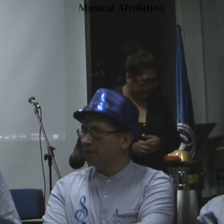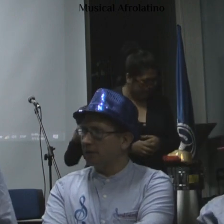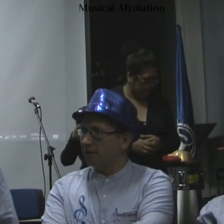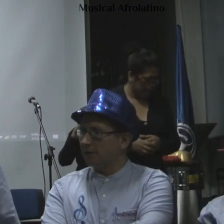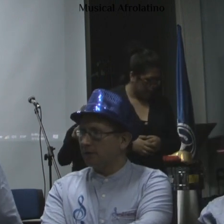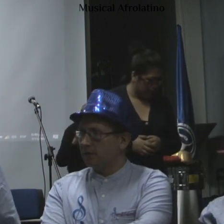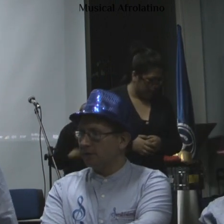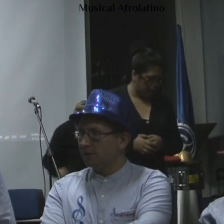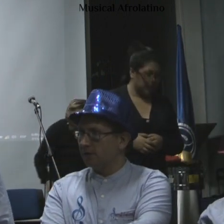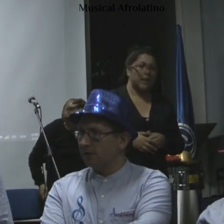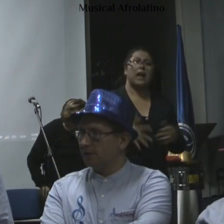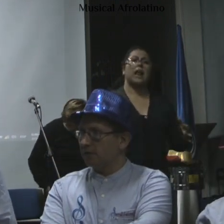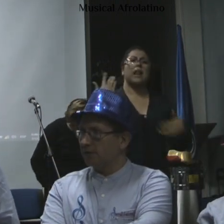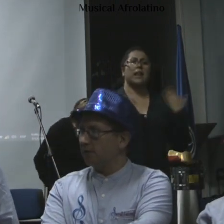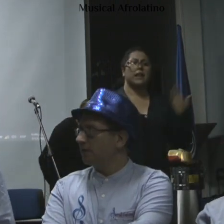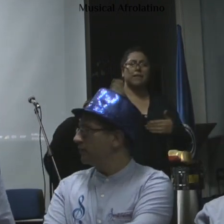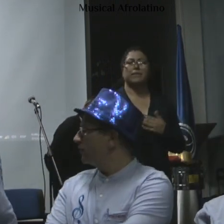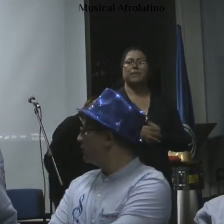y alegría.